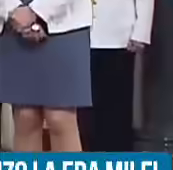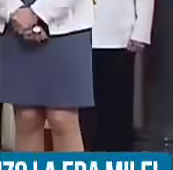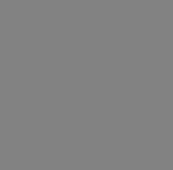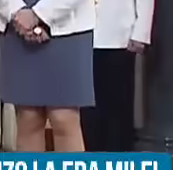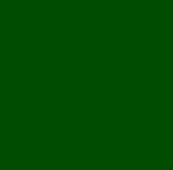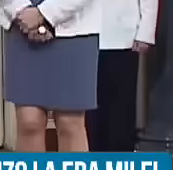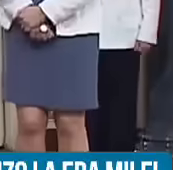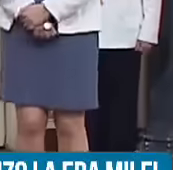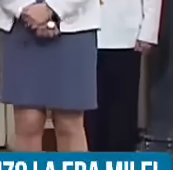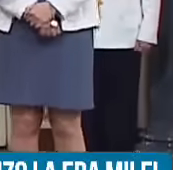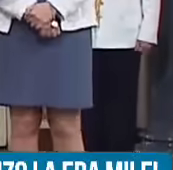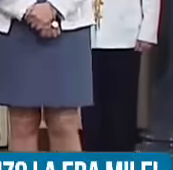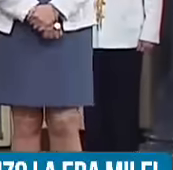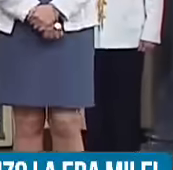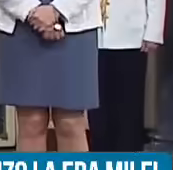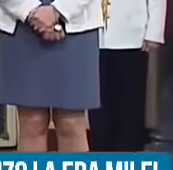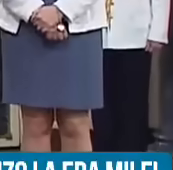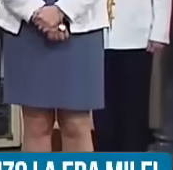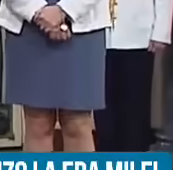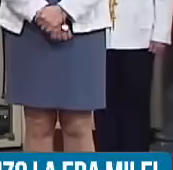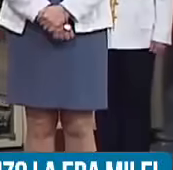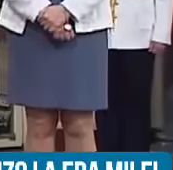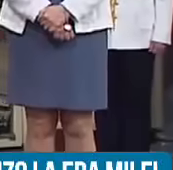termine, empieza. Una hiper sería...